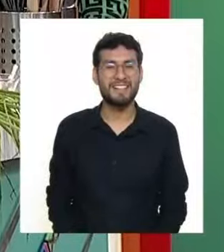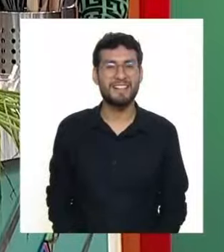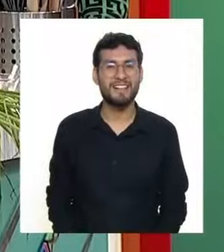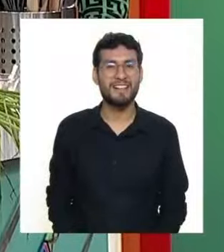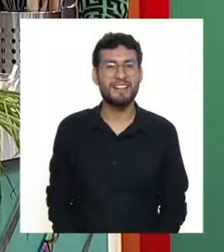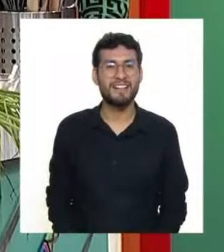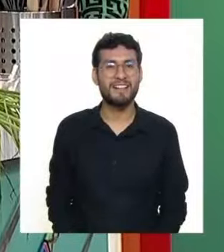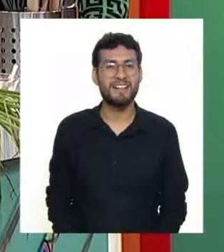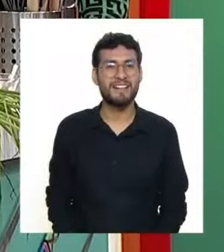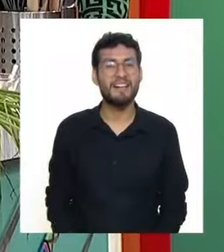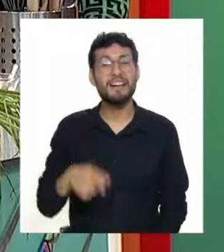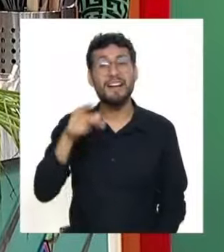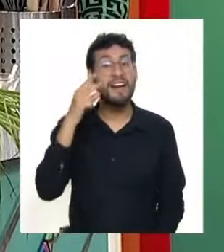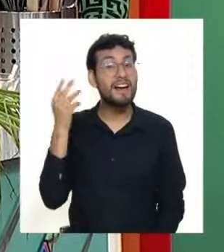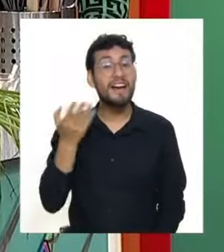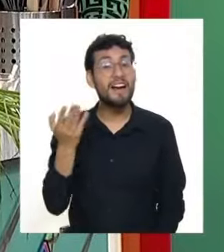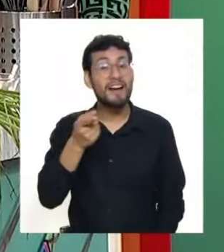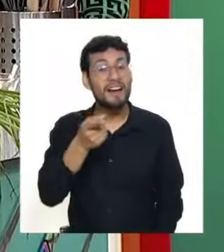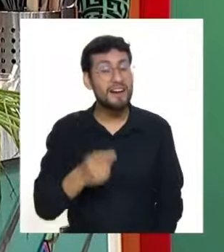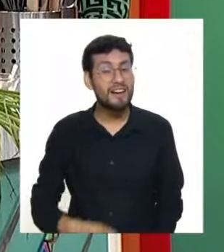Así es. ¿De qué parte eres?